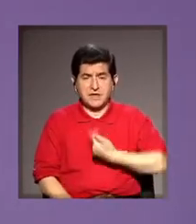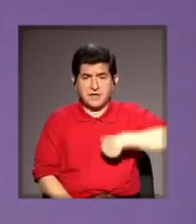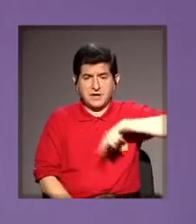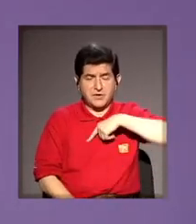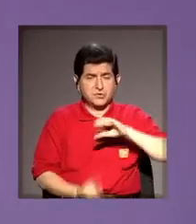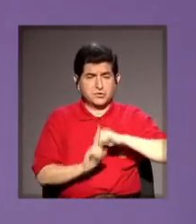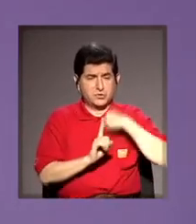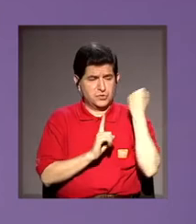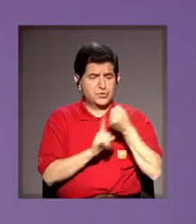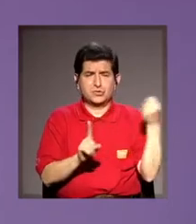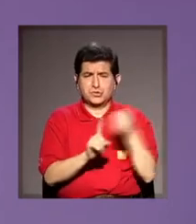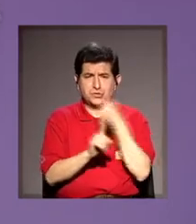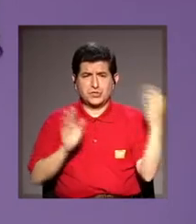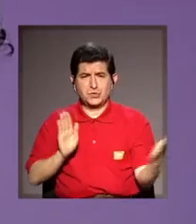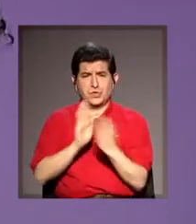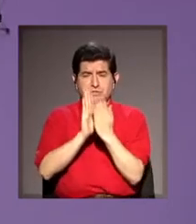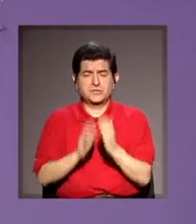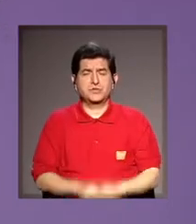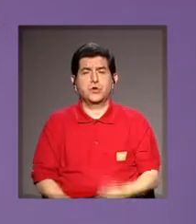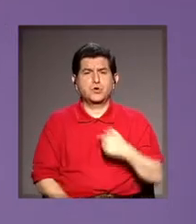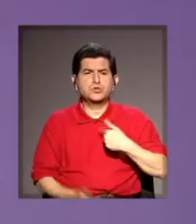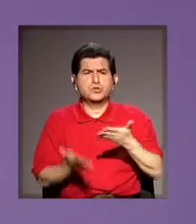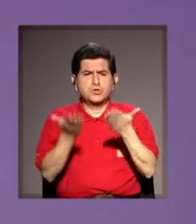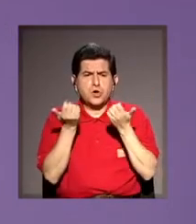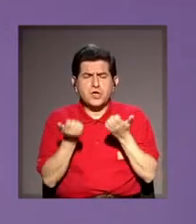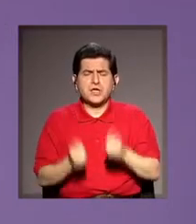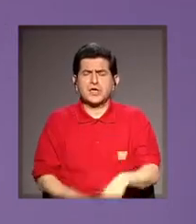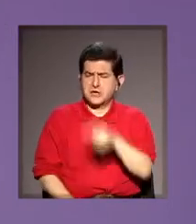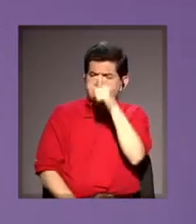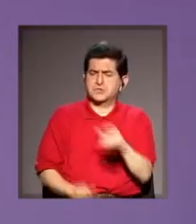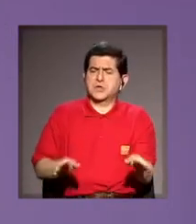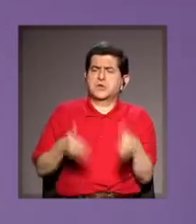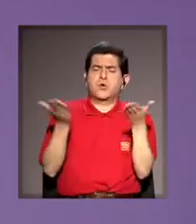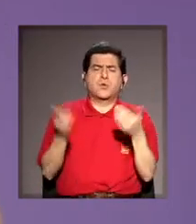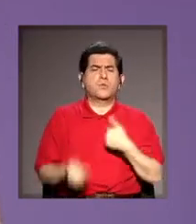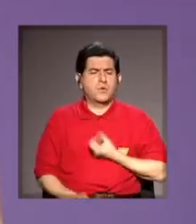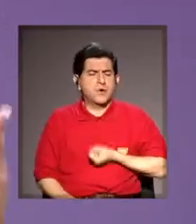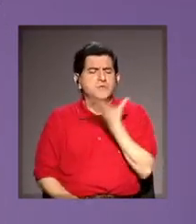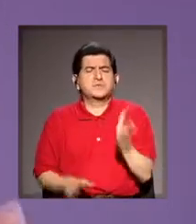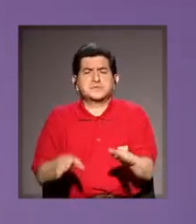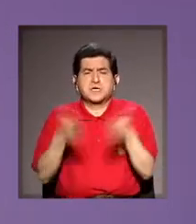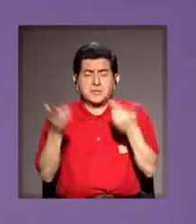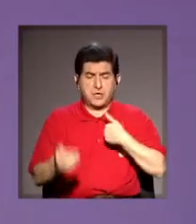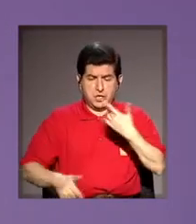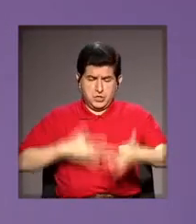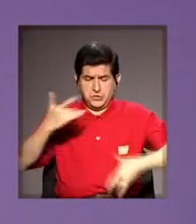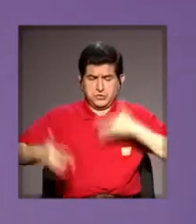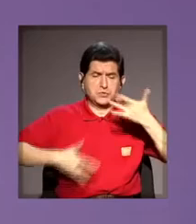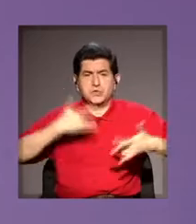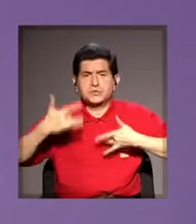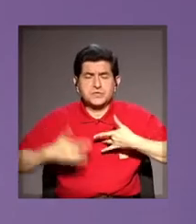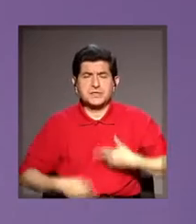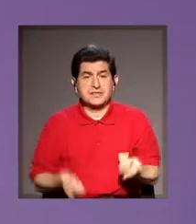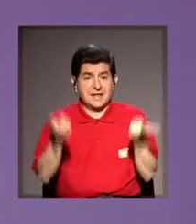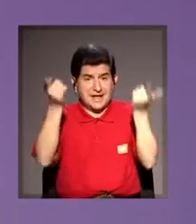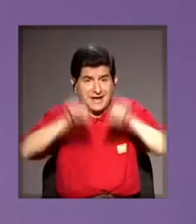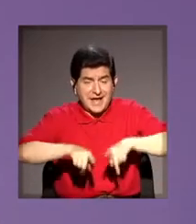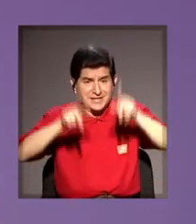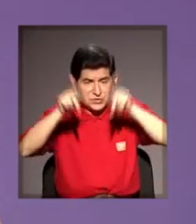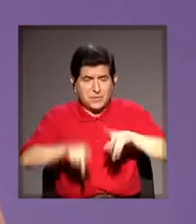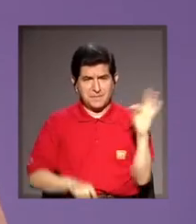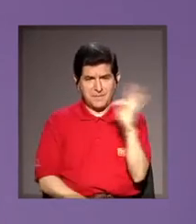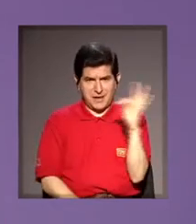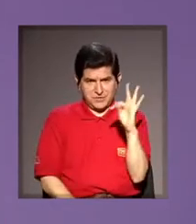de violencia decidir como quiero ser yo como quiero expresarme y la forma en como yo me sienta en el caso de una persona